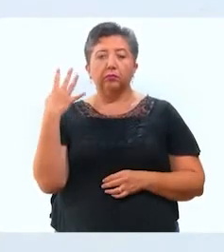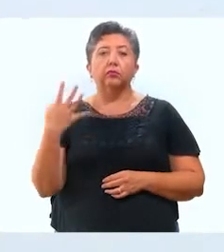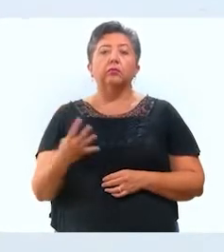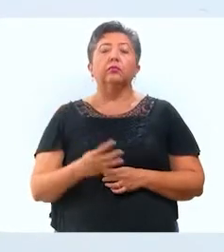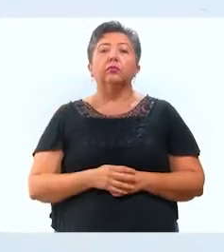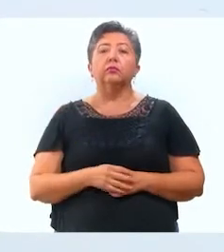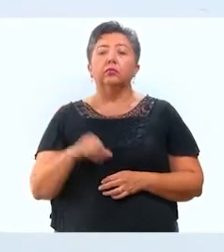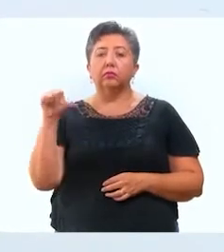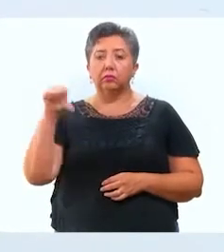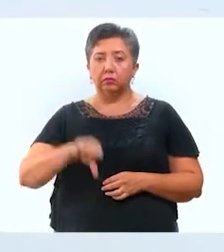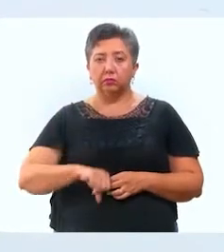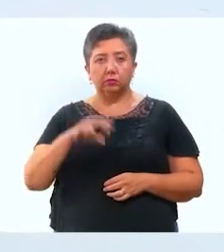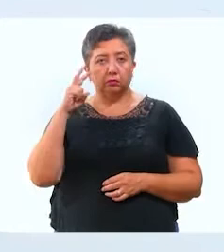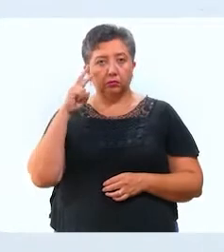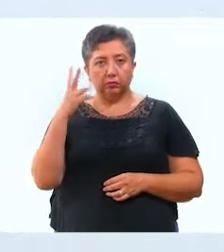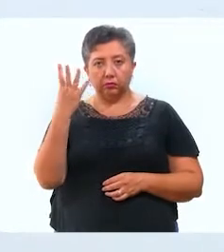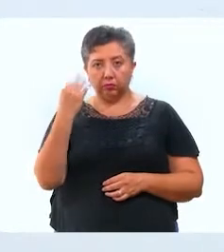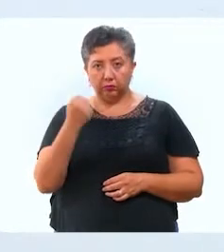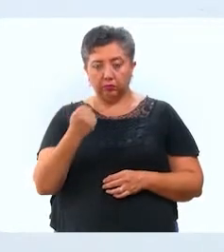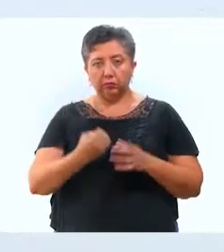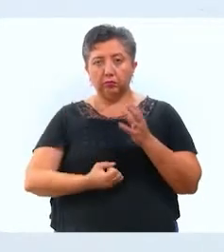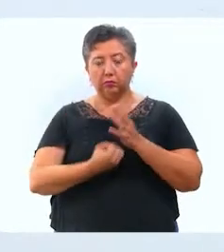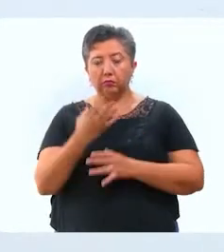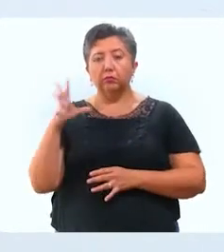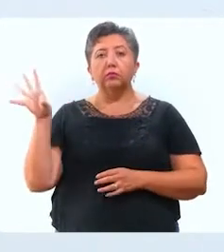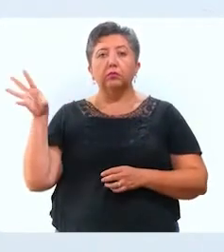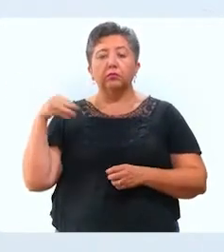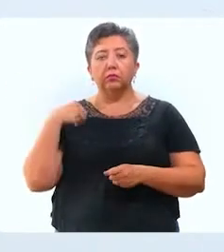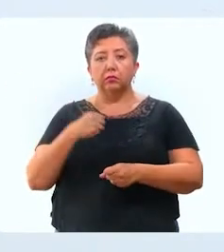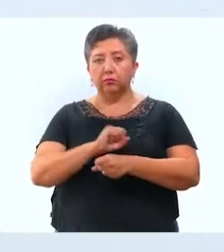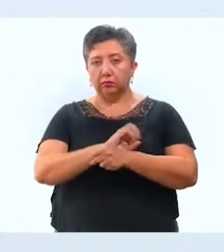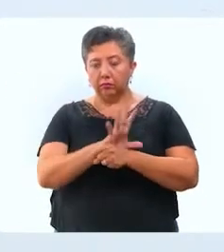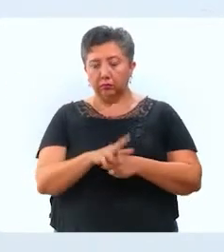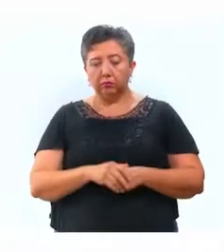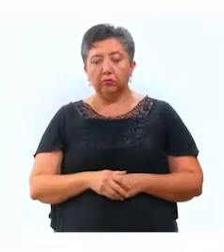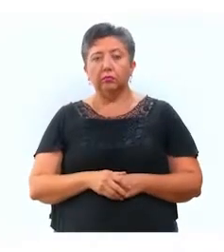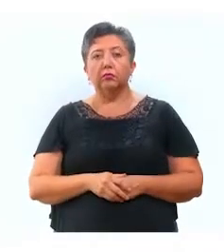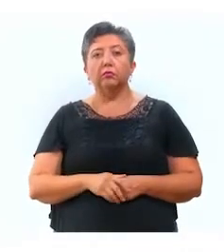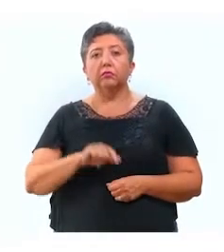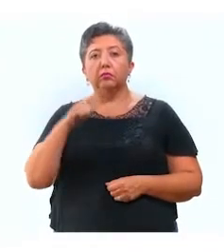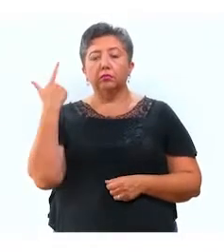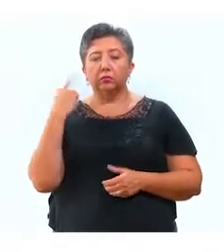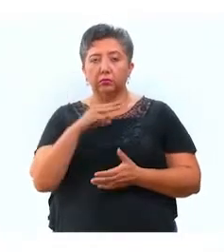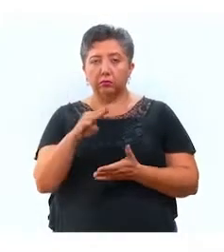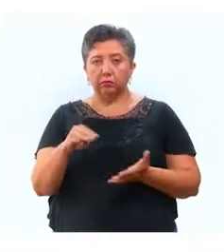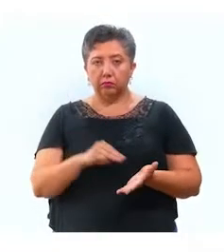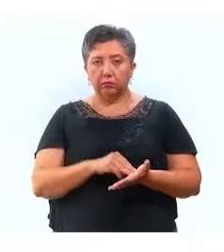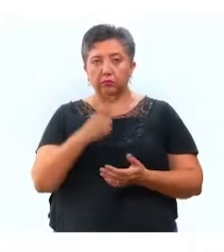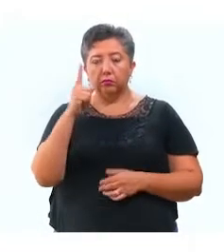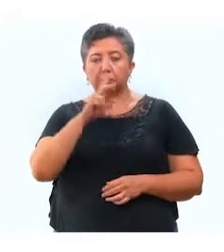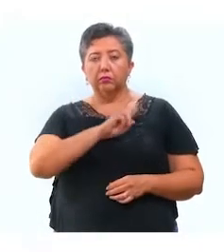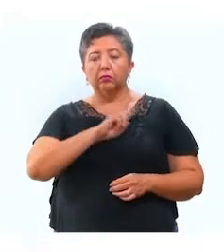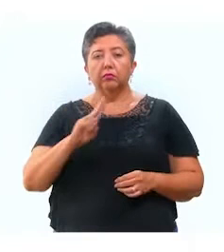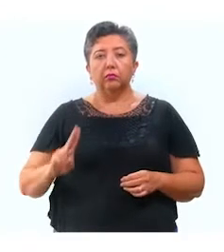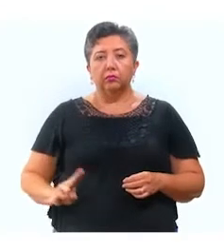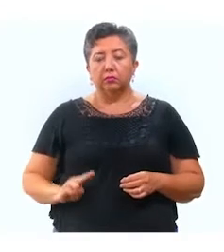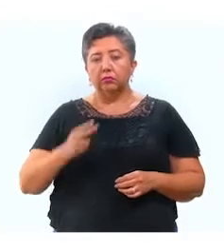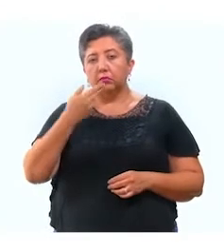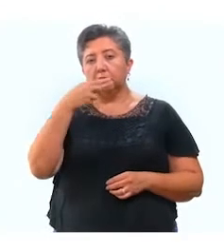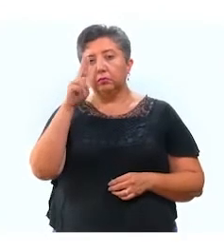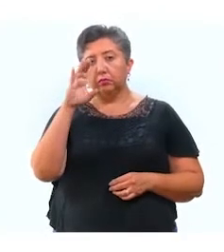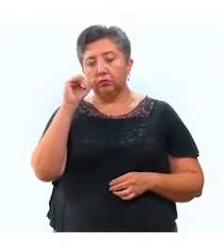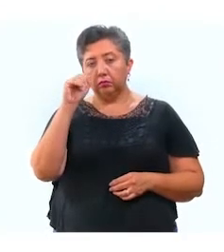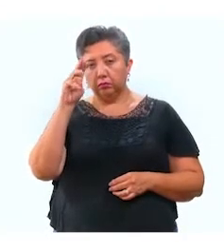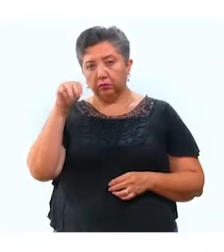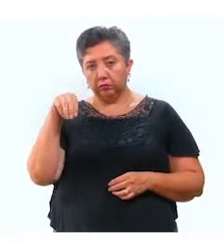109.554. Hoy se detectaron 9 nuevos contagios de coronavirus, 2 en Mérida, 1 en Humán,